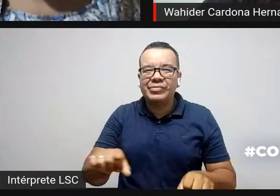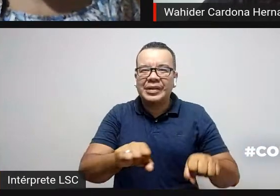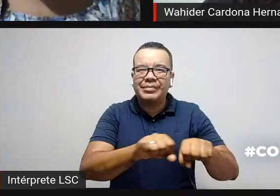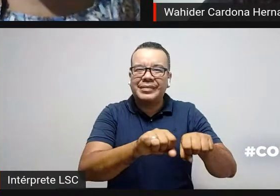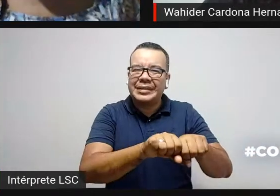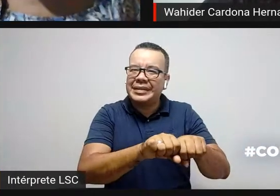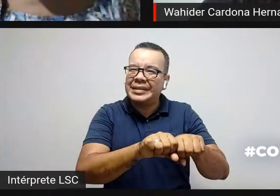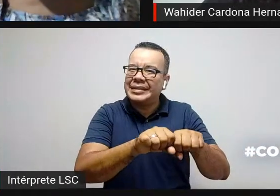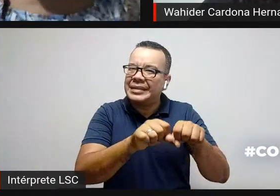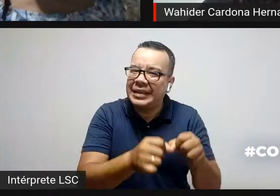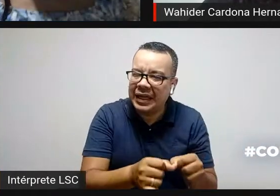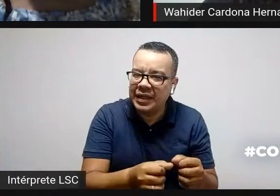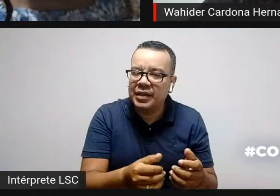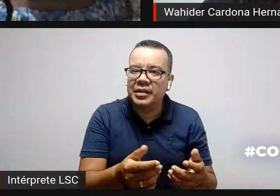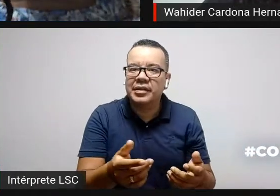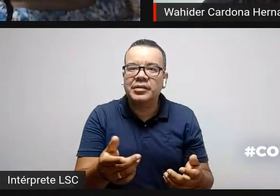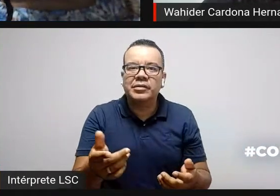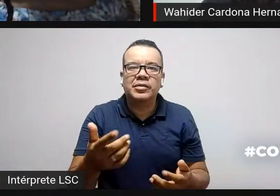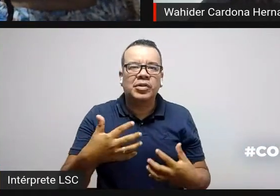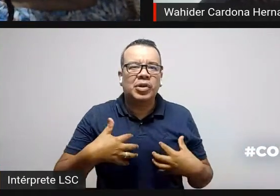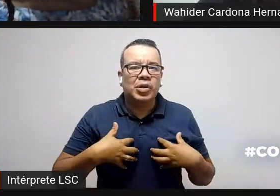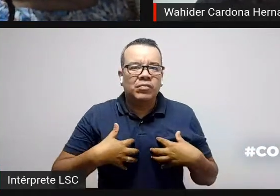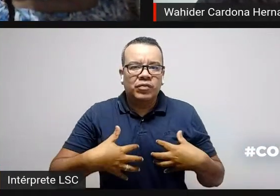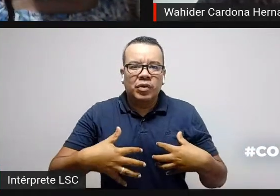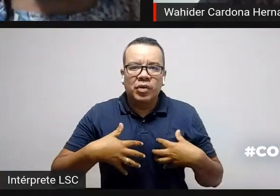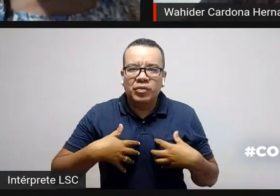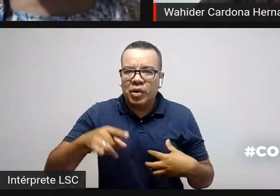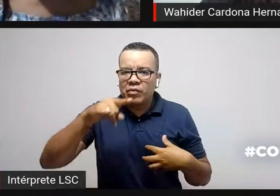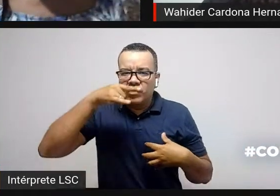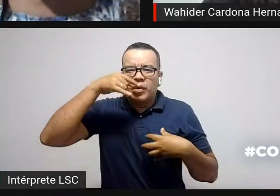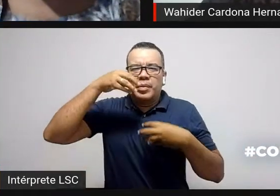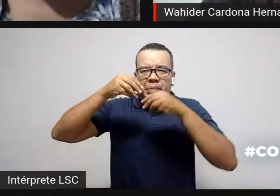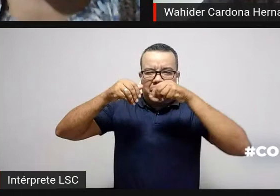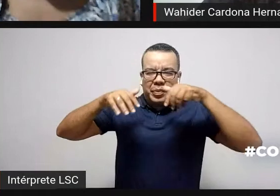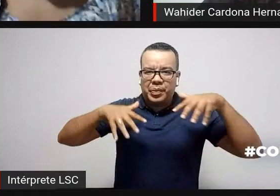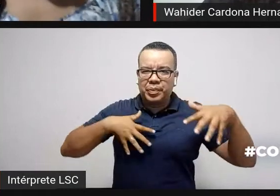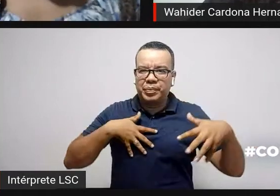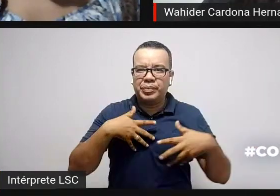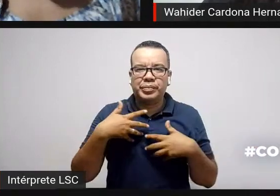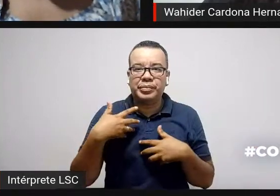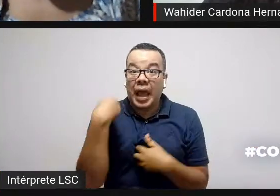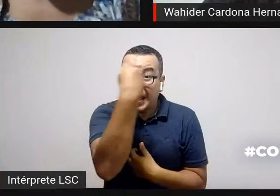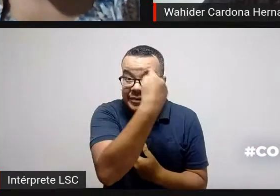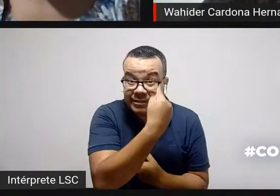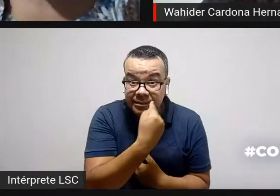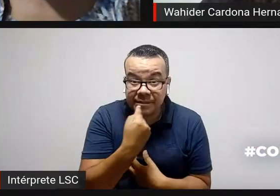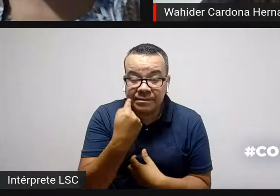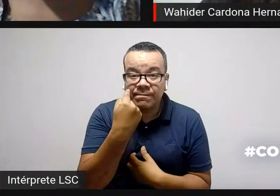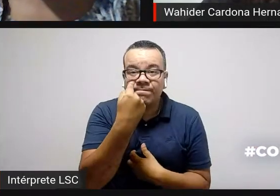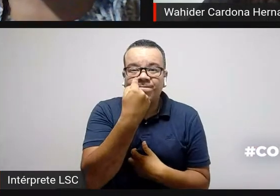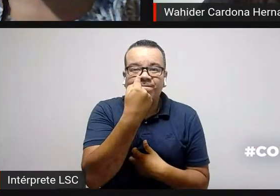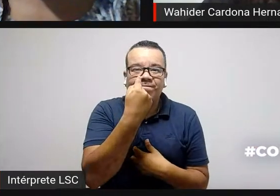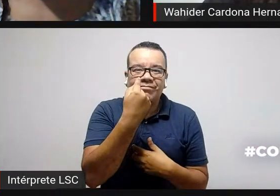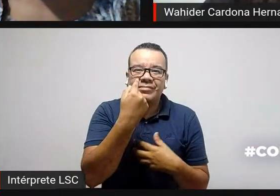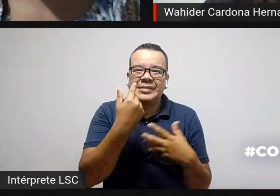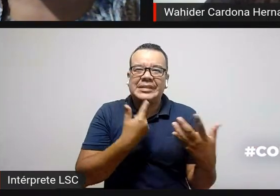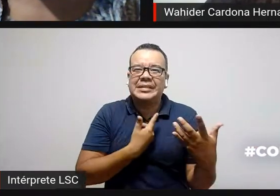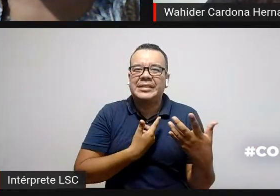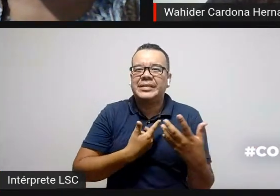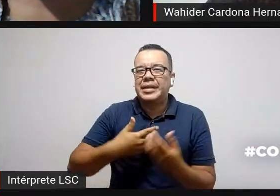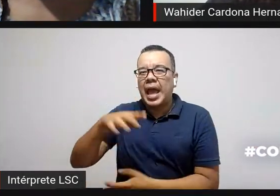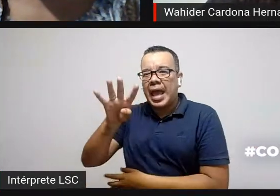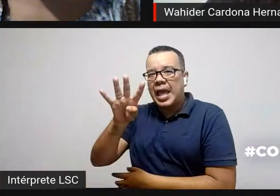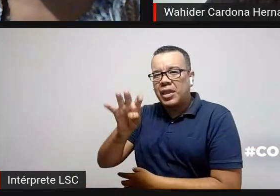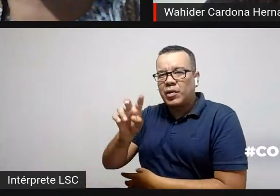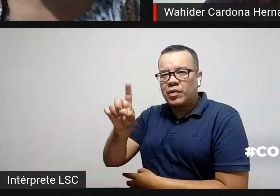pulmones envueltos en fino polvo, rostros carbonizados, 96 grados de felicidad